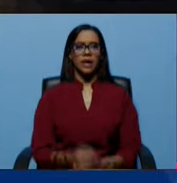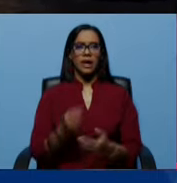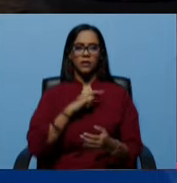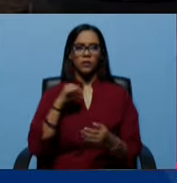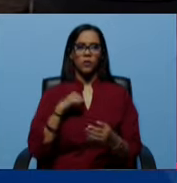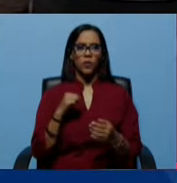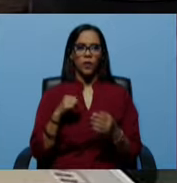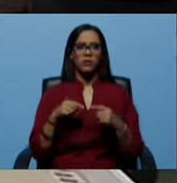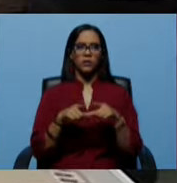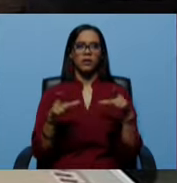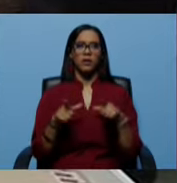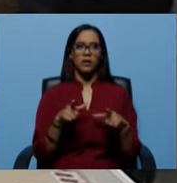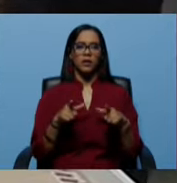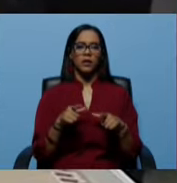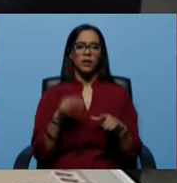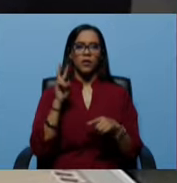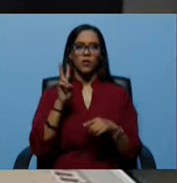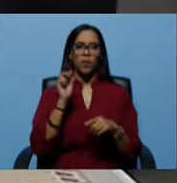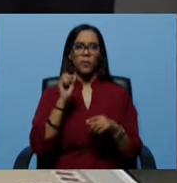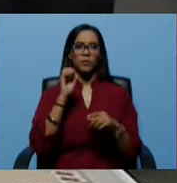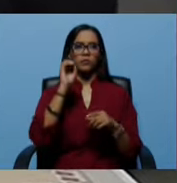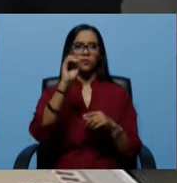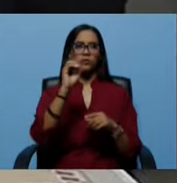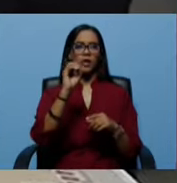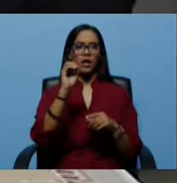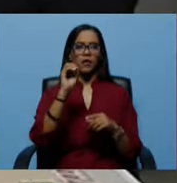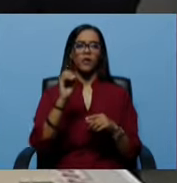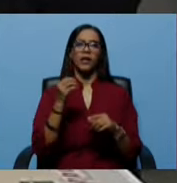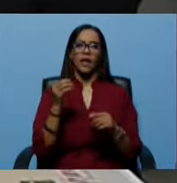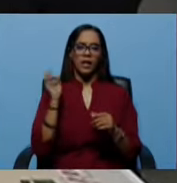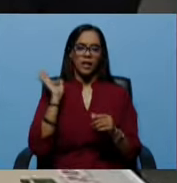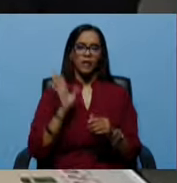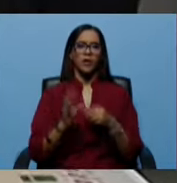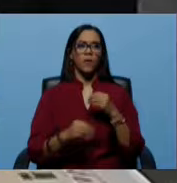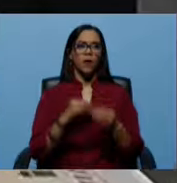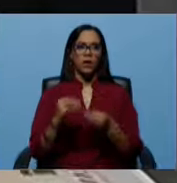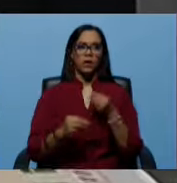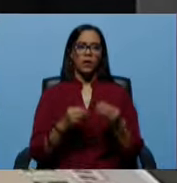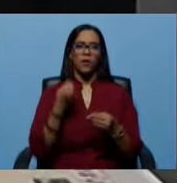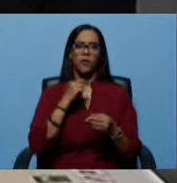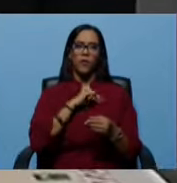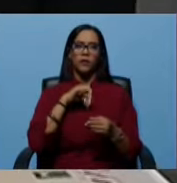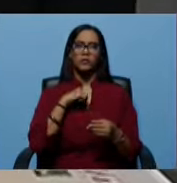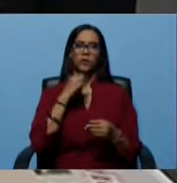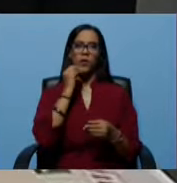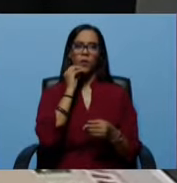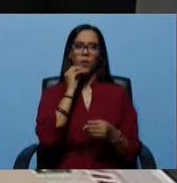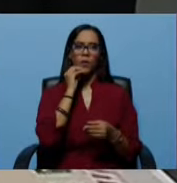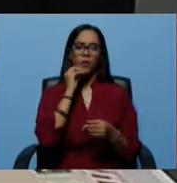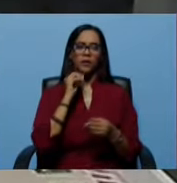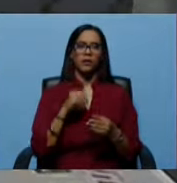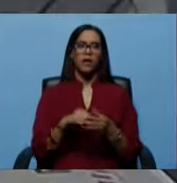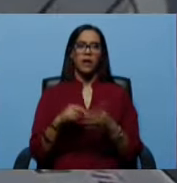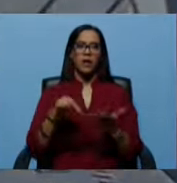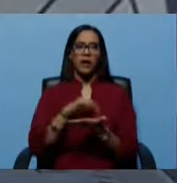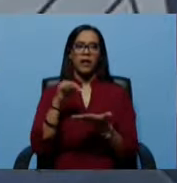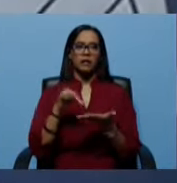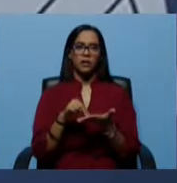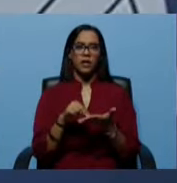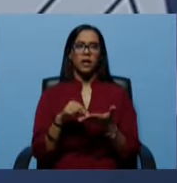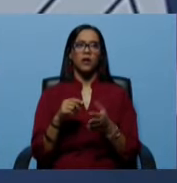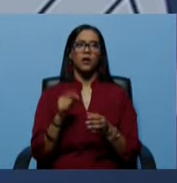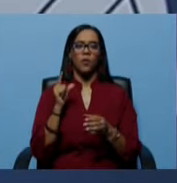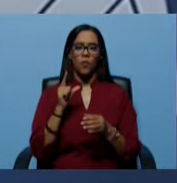kit Ultimate 2.0, presidente, que es el que venimos formando a nuestros chamos y chamas a nivel nacional. Una herramienta